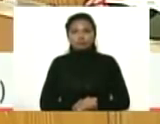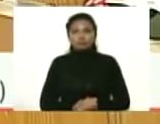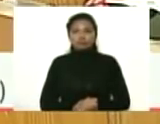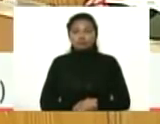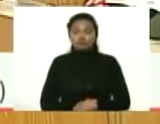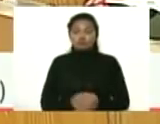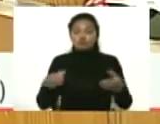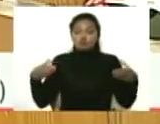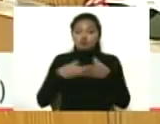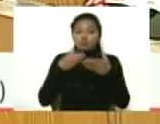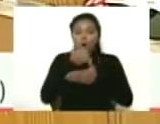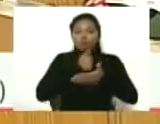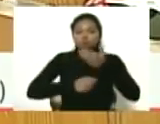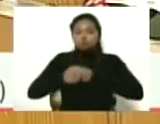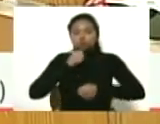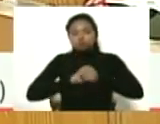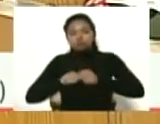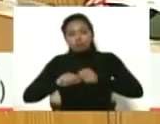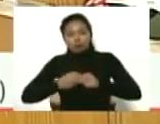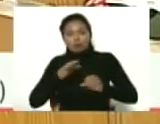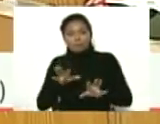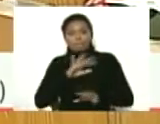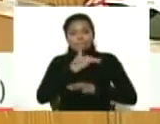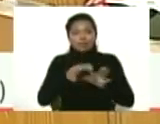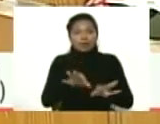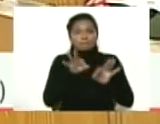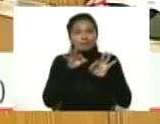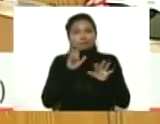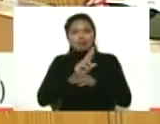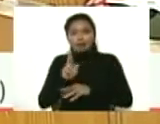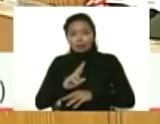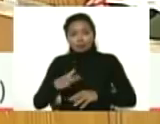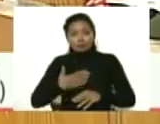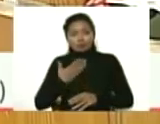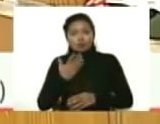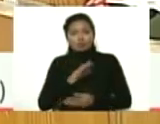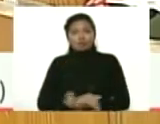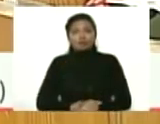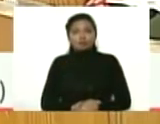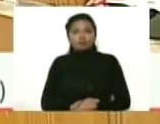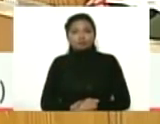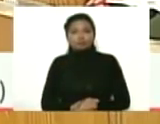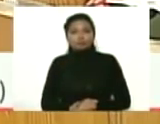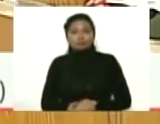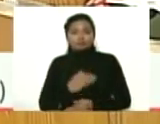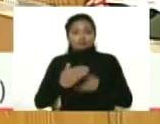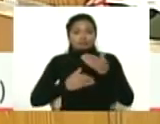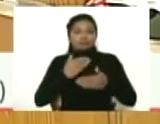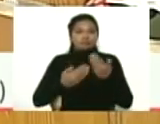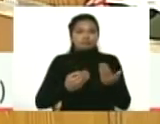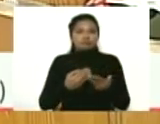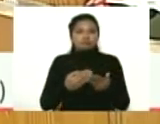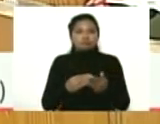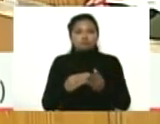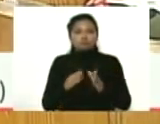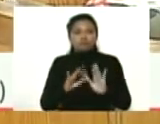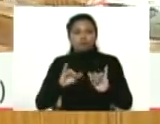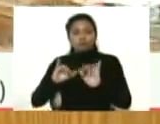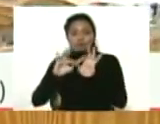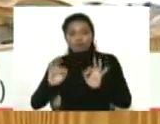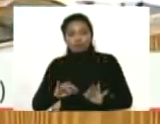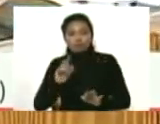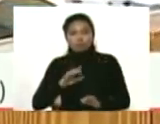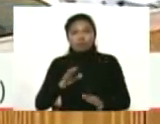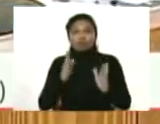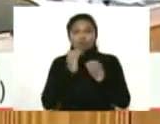Cuerpos combatientes, un plan especial quiero ver pronto, de aceleración de la subconformación. Mire,